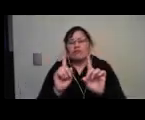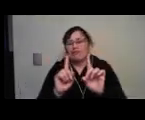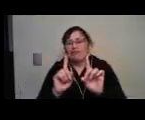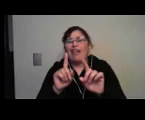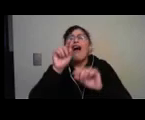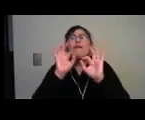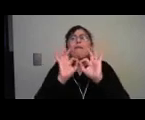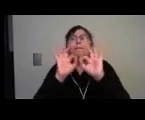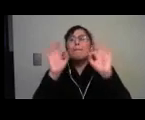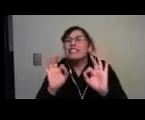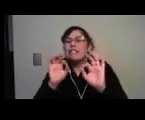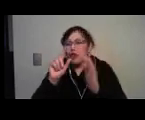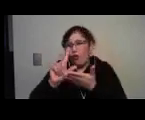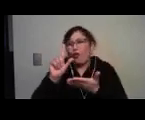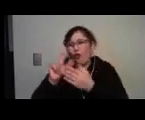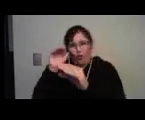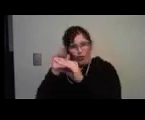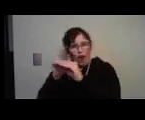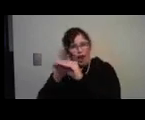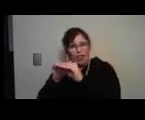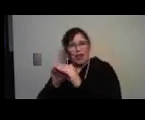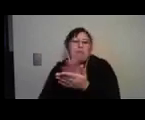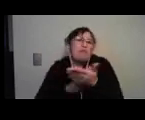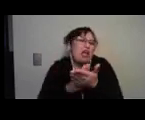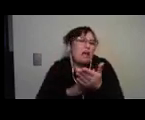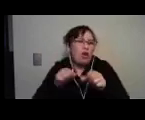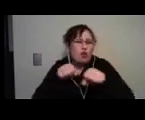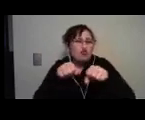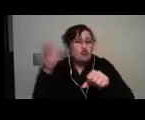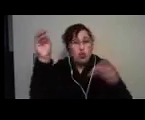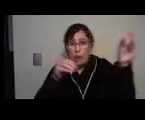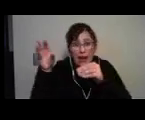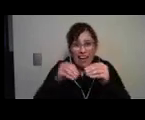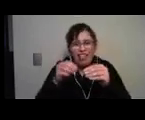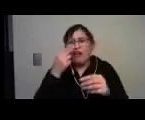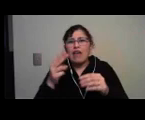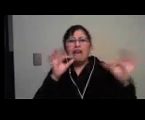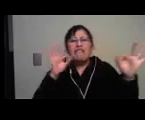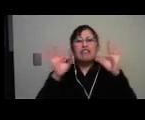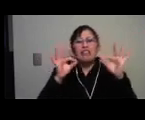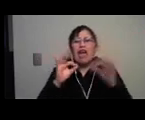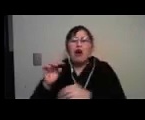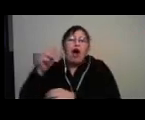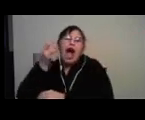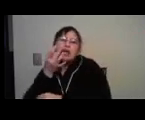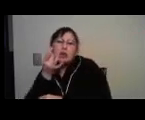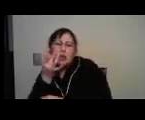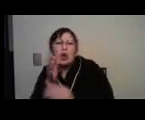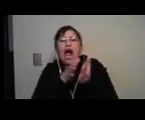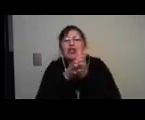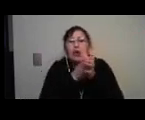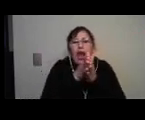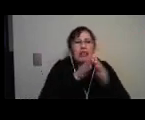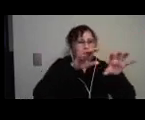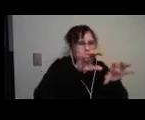específicos, homologando un poco cuando uno va al supermercado y ves que están los tallarines en un lado, la azúcar en un lado, los chocolates en un